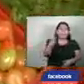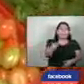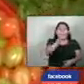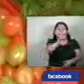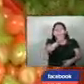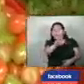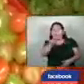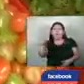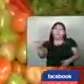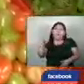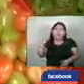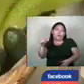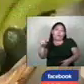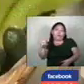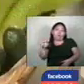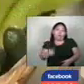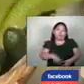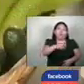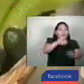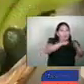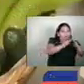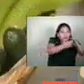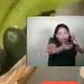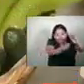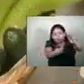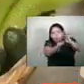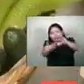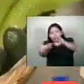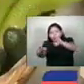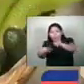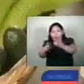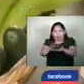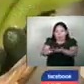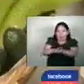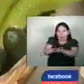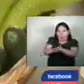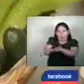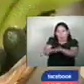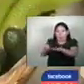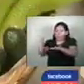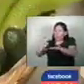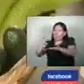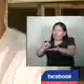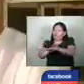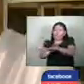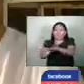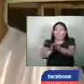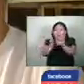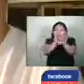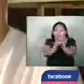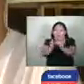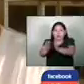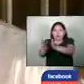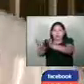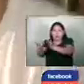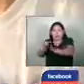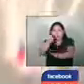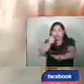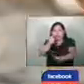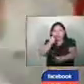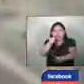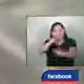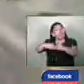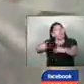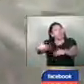jueves. Las cosechas se recolectan casa por casa. Son lavadas, desinfectadas, se ordenan de manera cuidadosa,